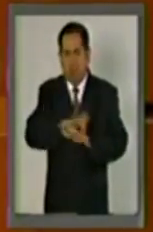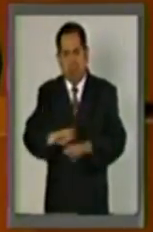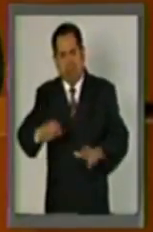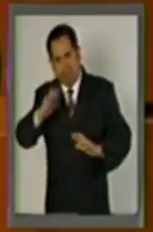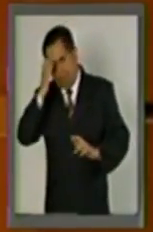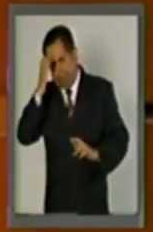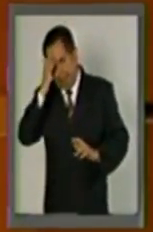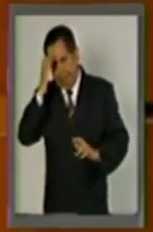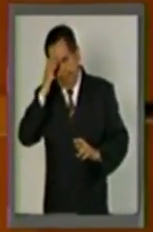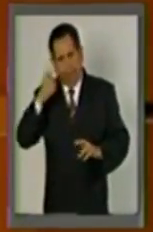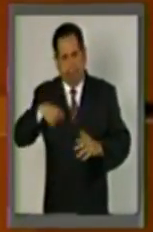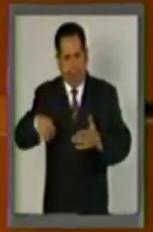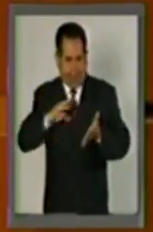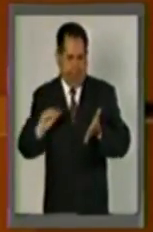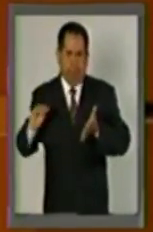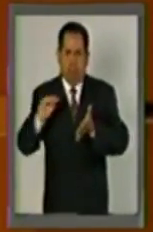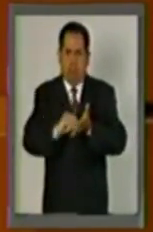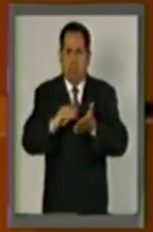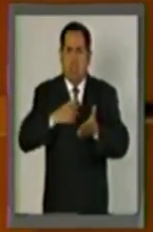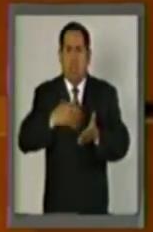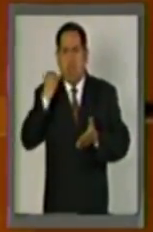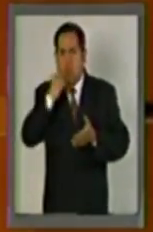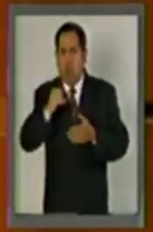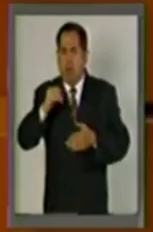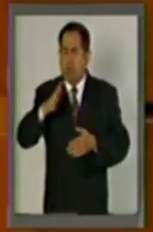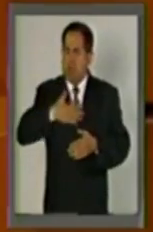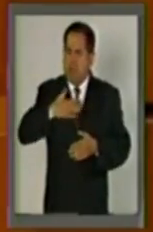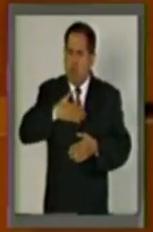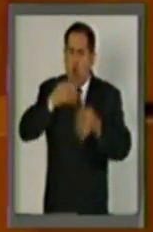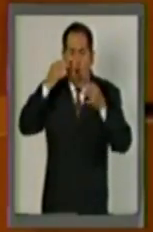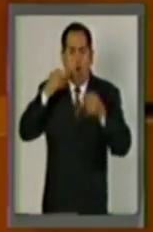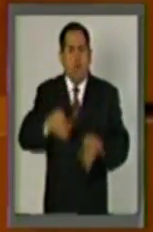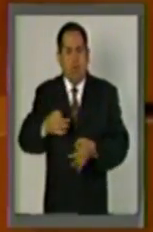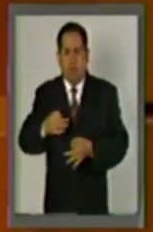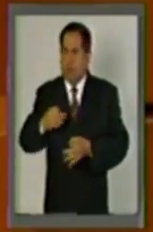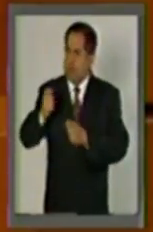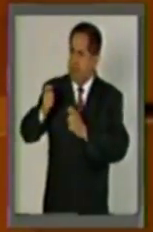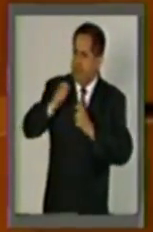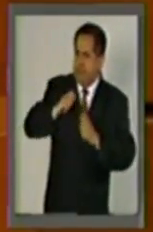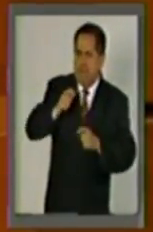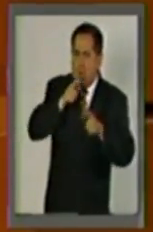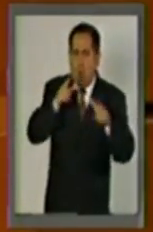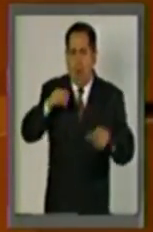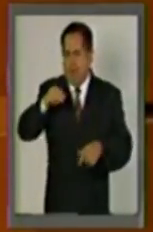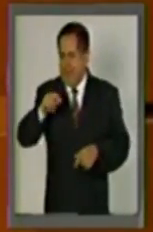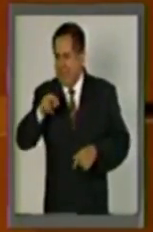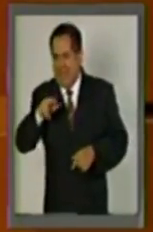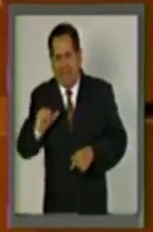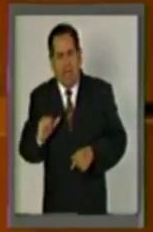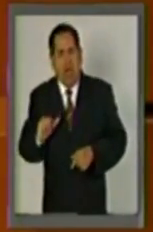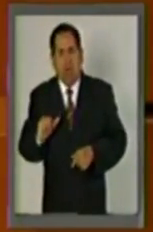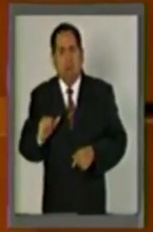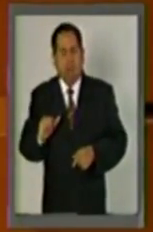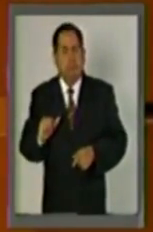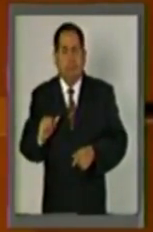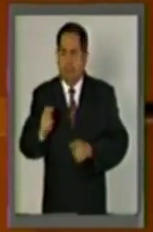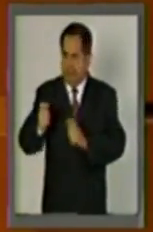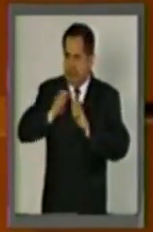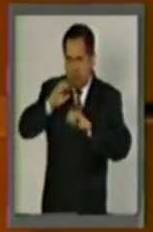reconocidas en nuestras lenguas madres, que es parte de nuestra cultura. Y por lo